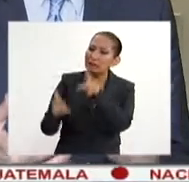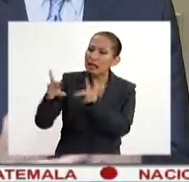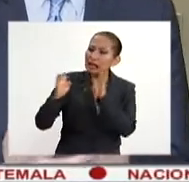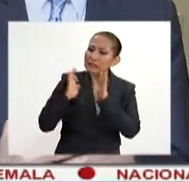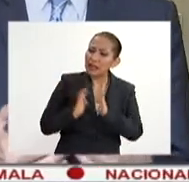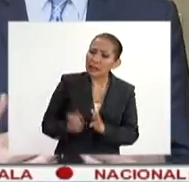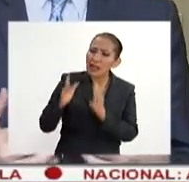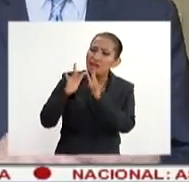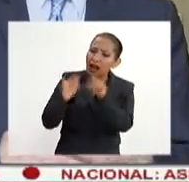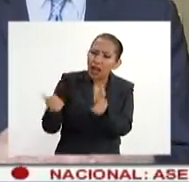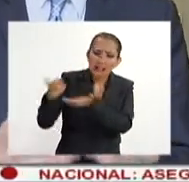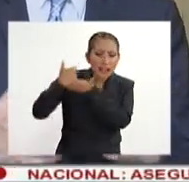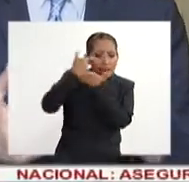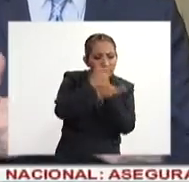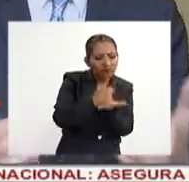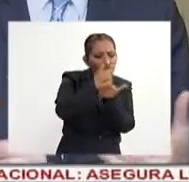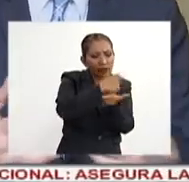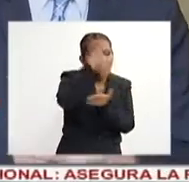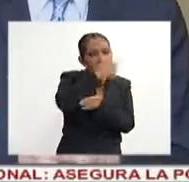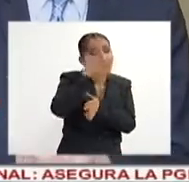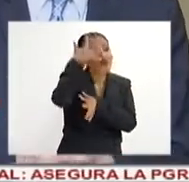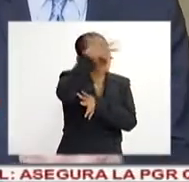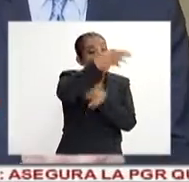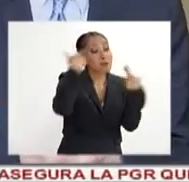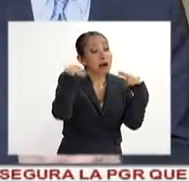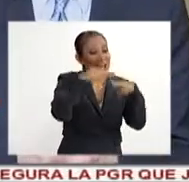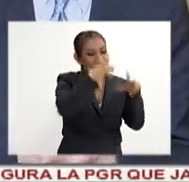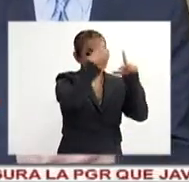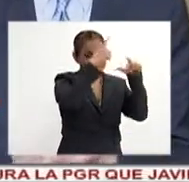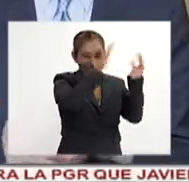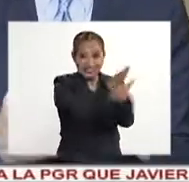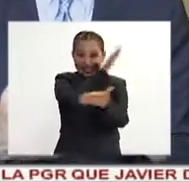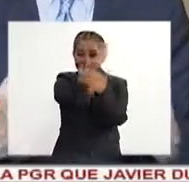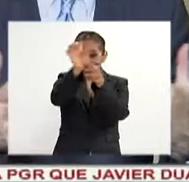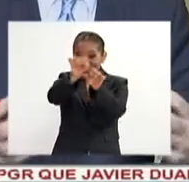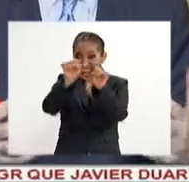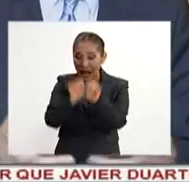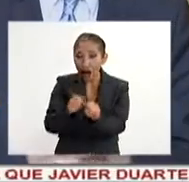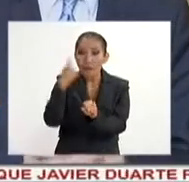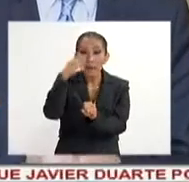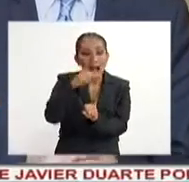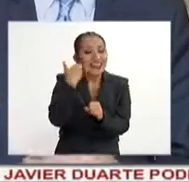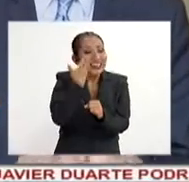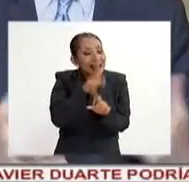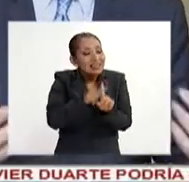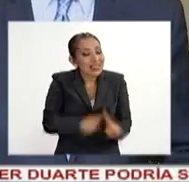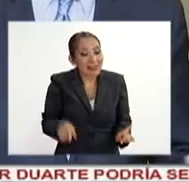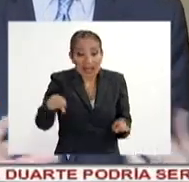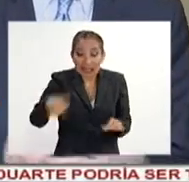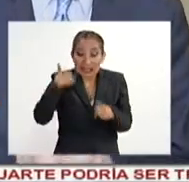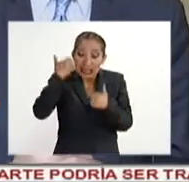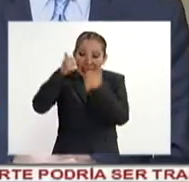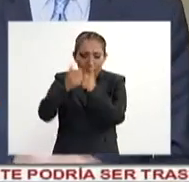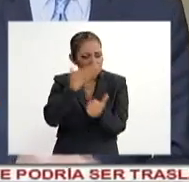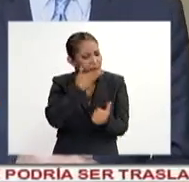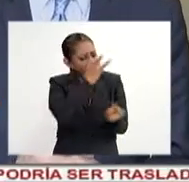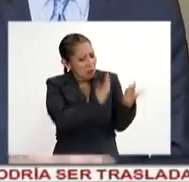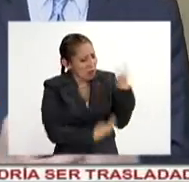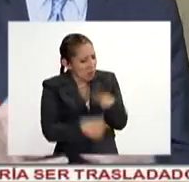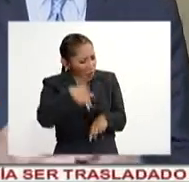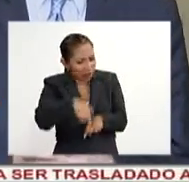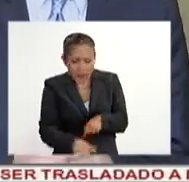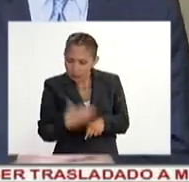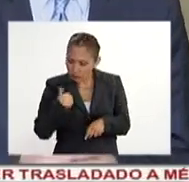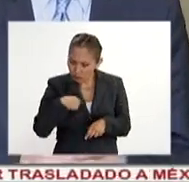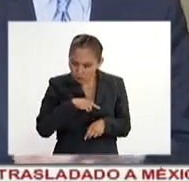de Francia para los futuros maestros mexicanos que quieren tener una experiencia aquí, son muy bienvenidos y